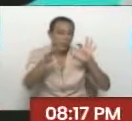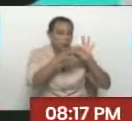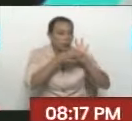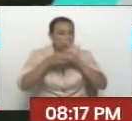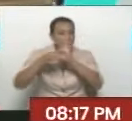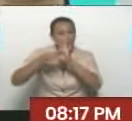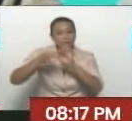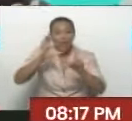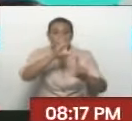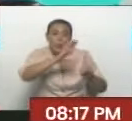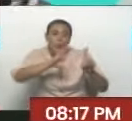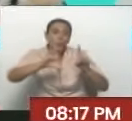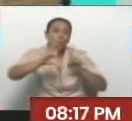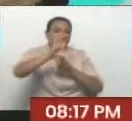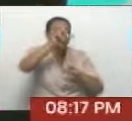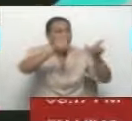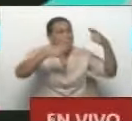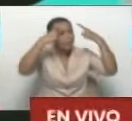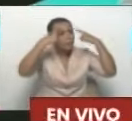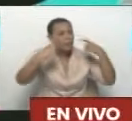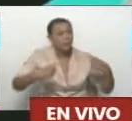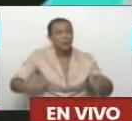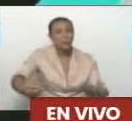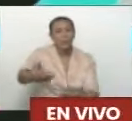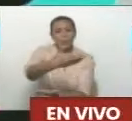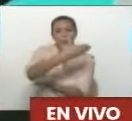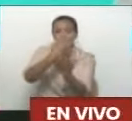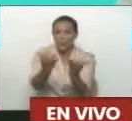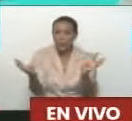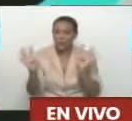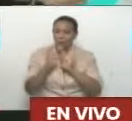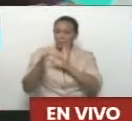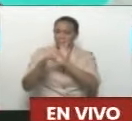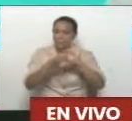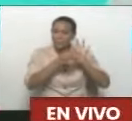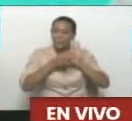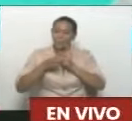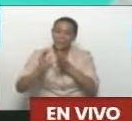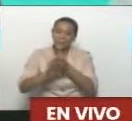los cultores en un lazo de